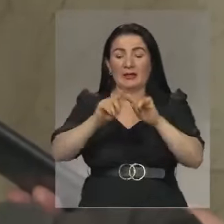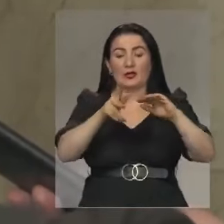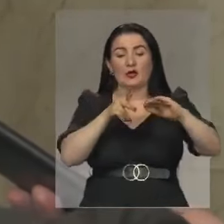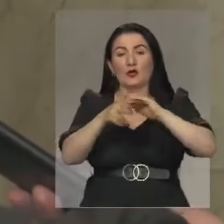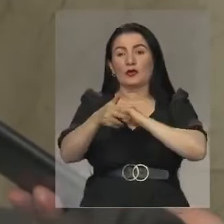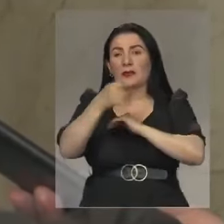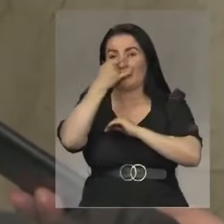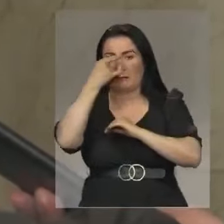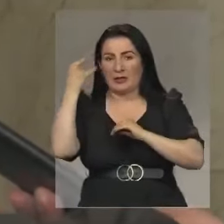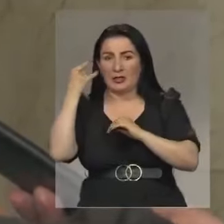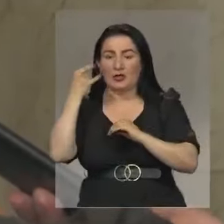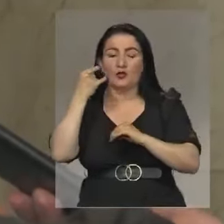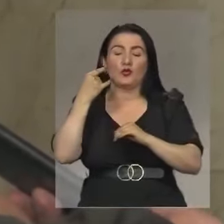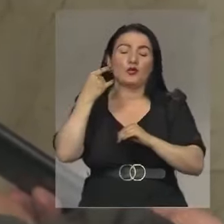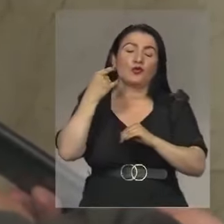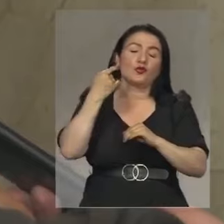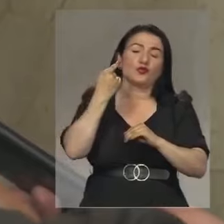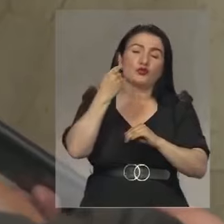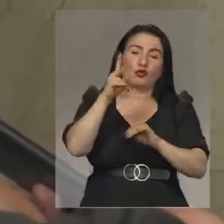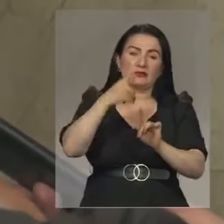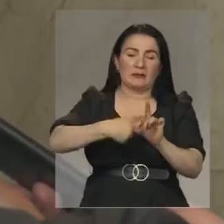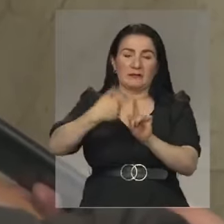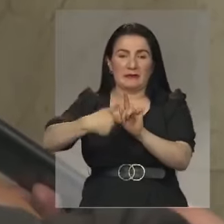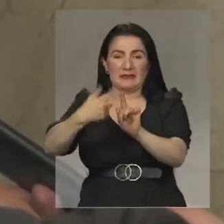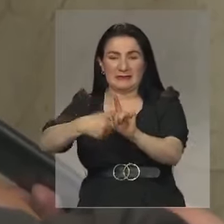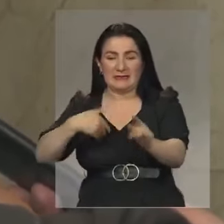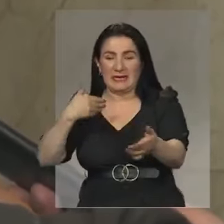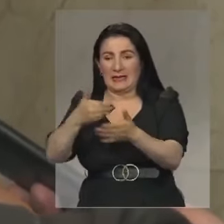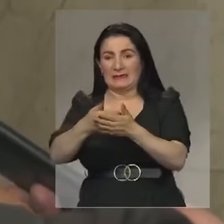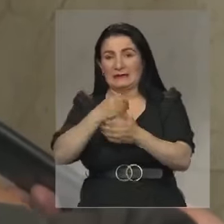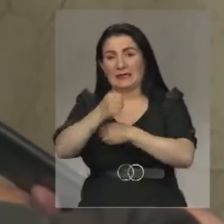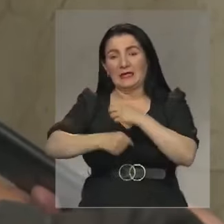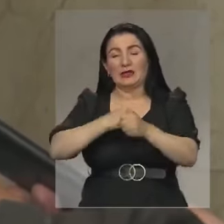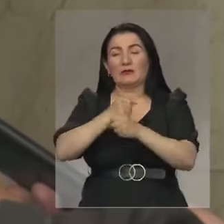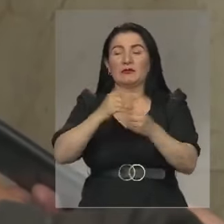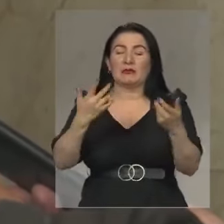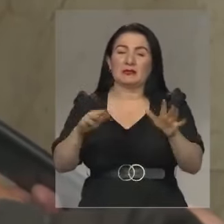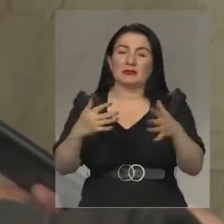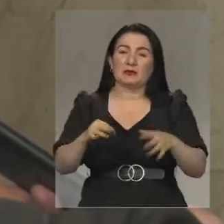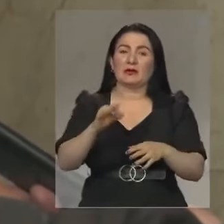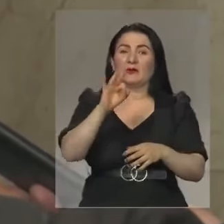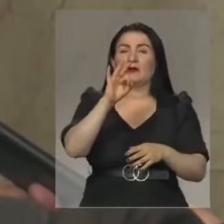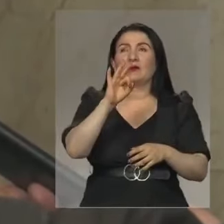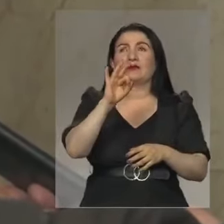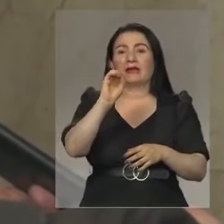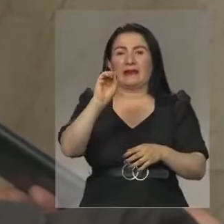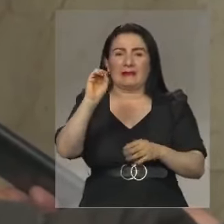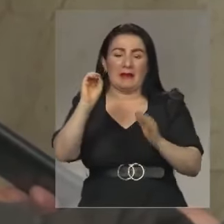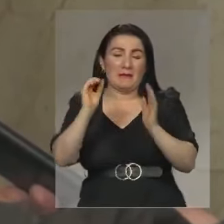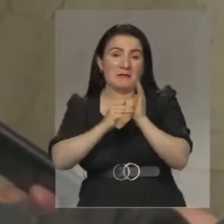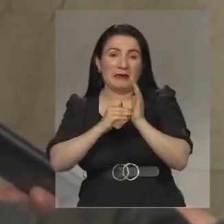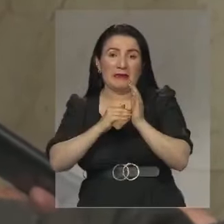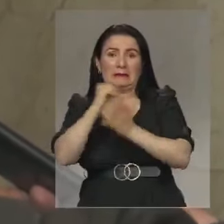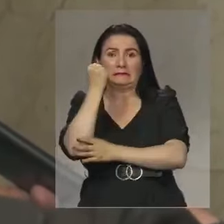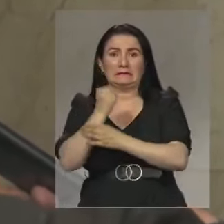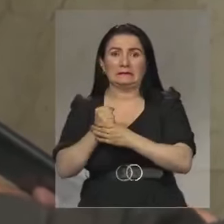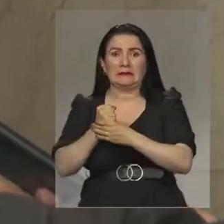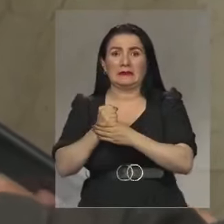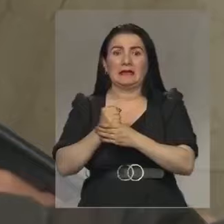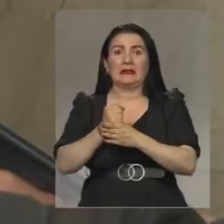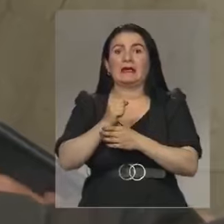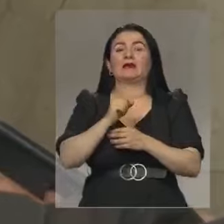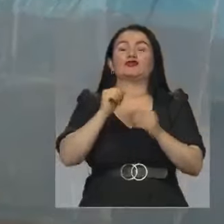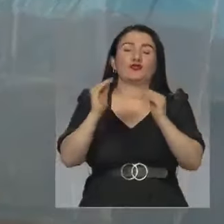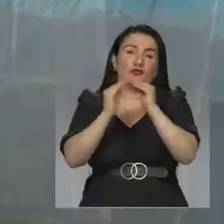para los últimos 12 meses, es decir, en el último año a marzo, tenemos más de 30 mil desistimientos de vivienda, bis y no